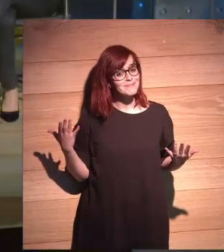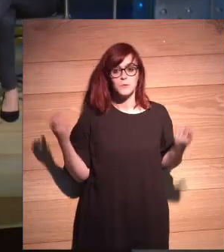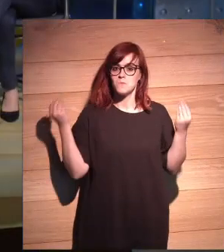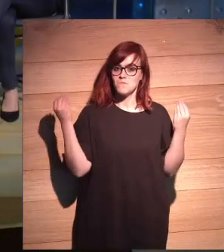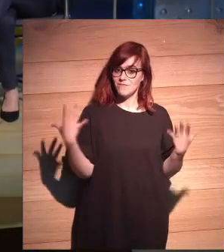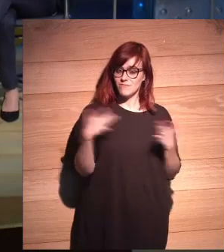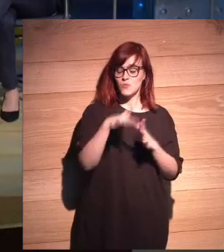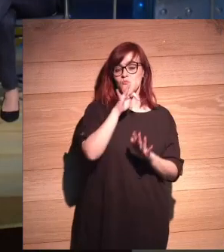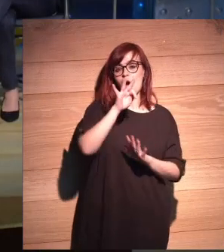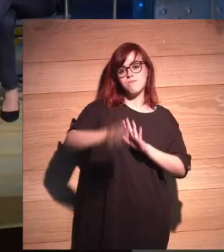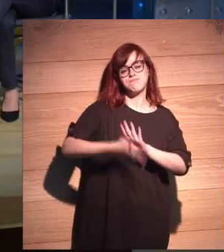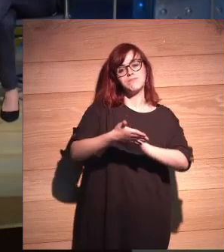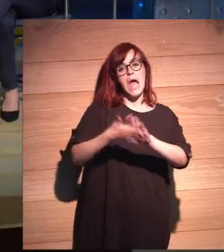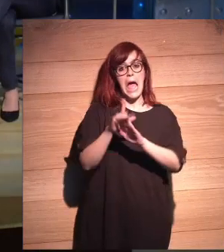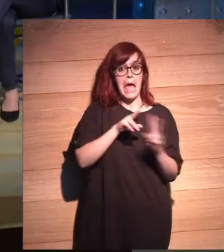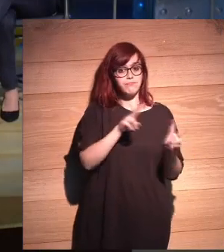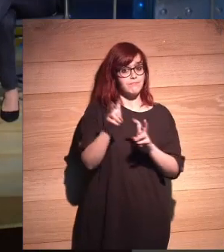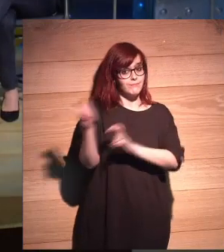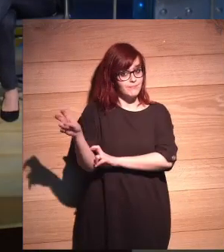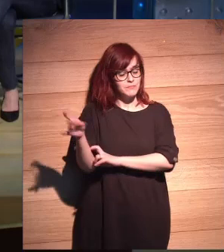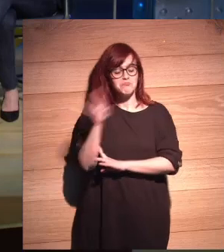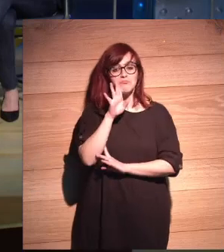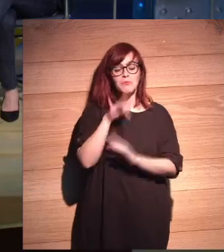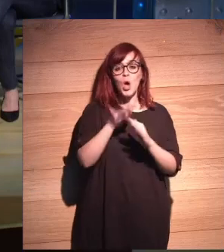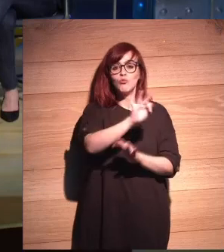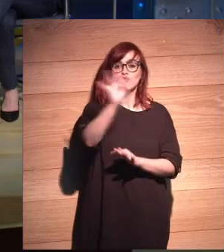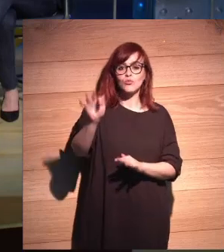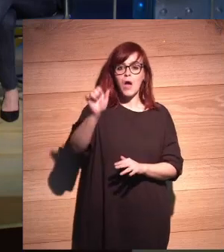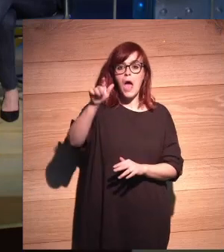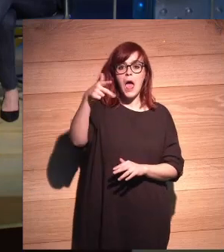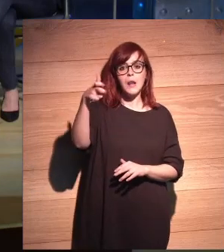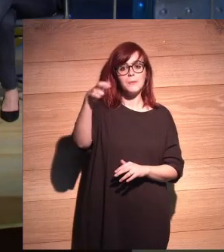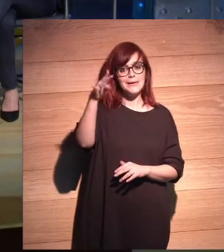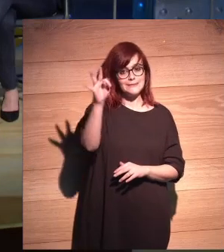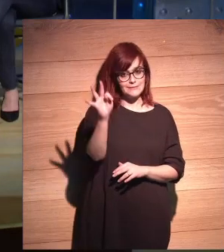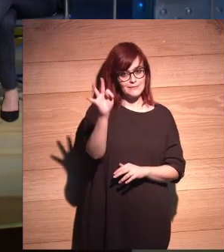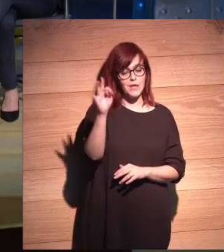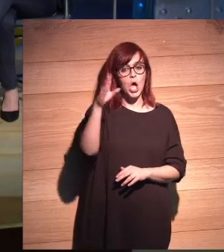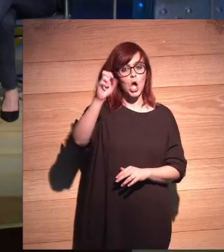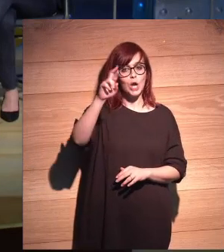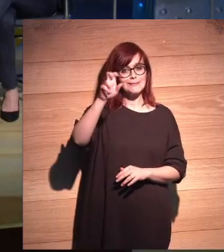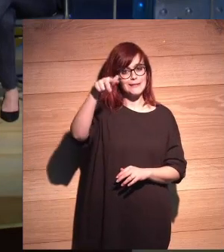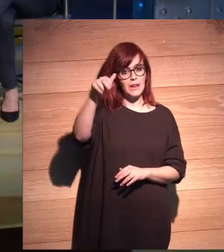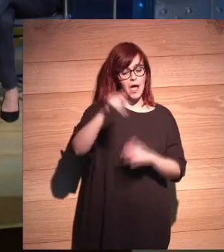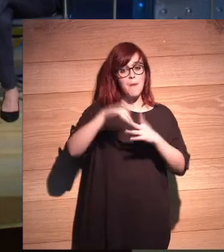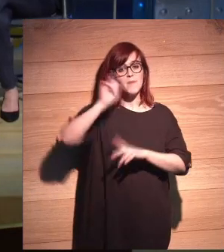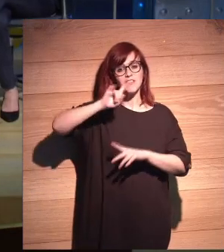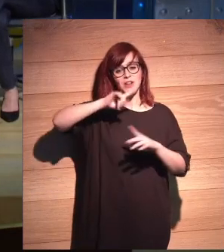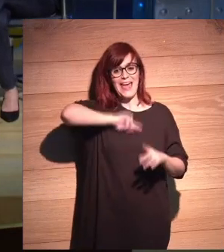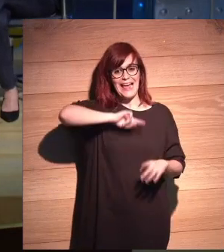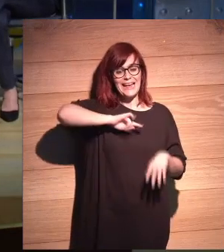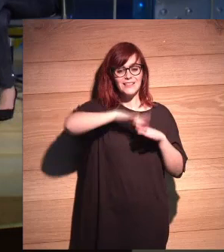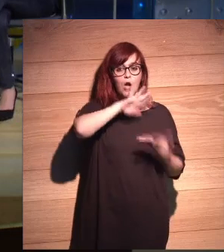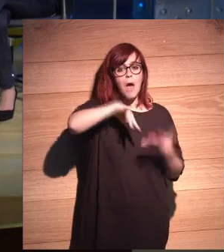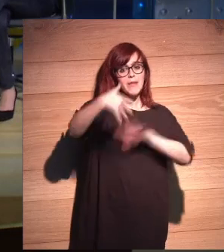Bueno, pues siguiendo con estas primeras intervenciones, es el turno de Albert Cortina. Albert Cortina es profesor de ética aplicada